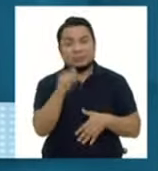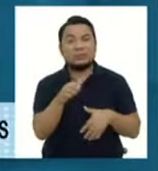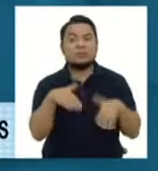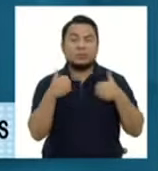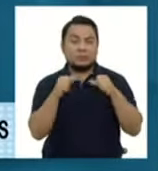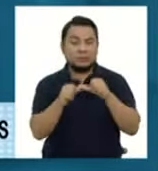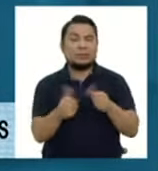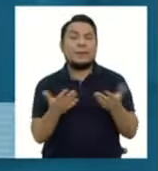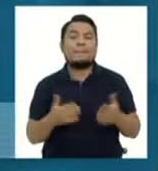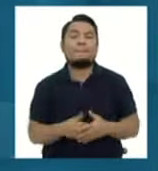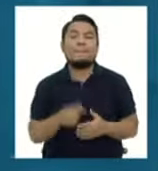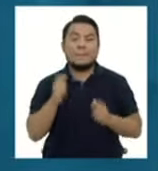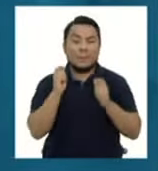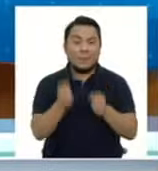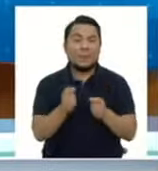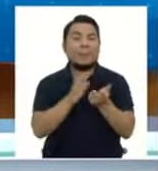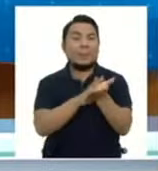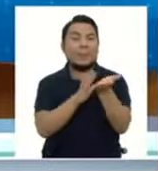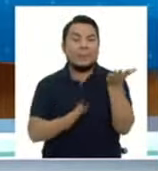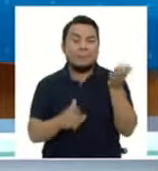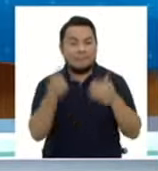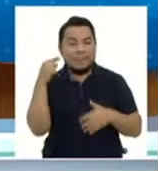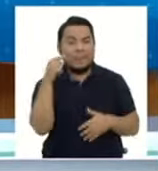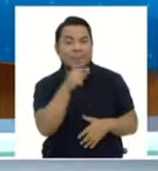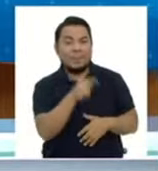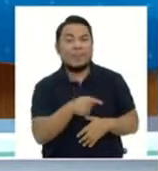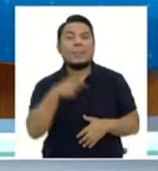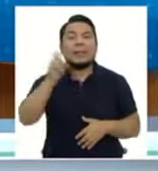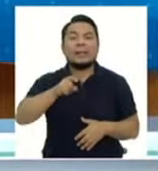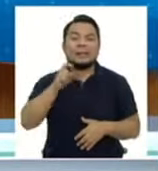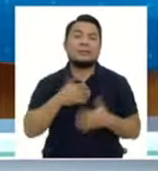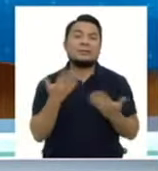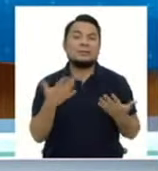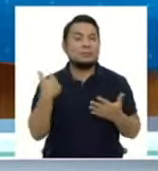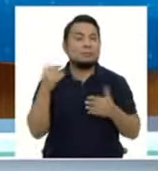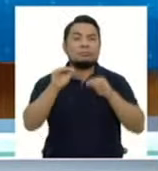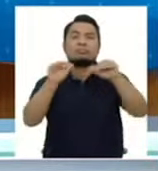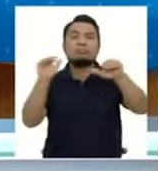seguir donando sangre. En este caso, estamos haciendo un